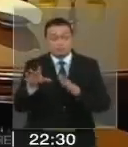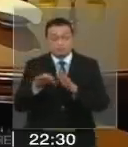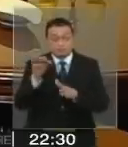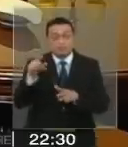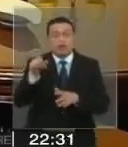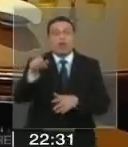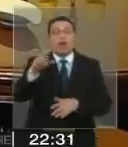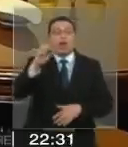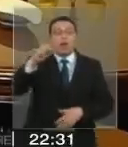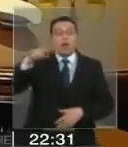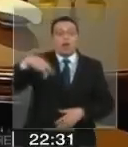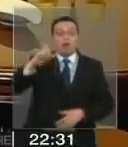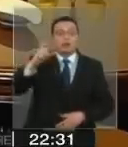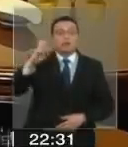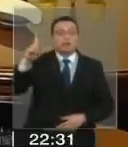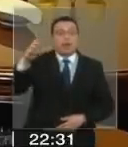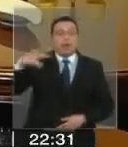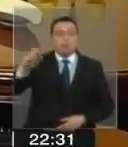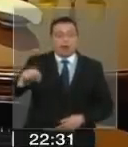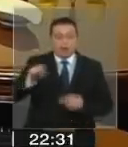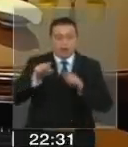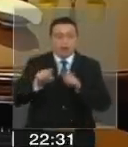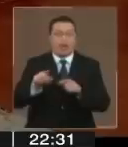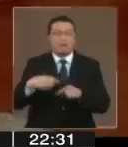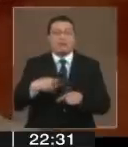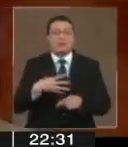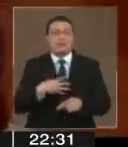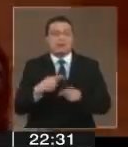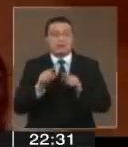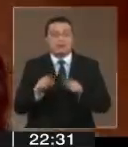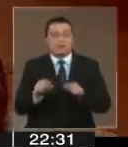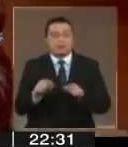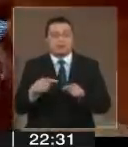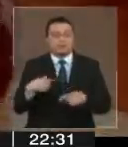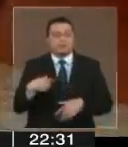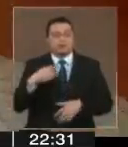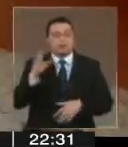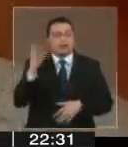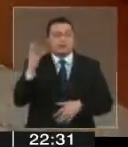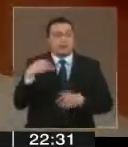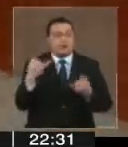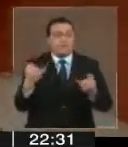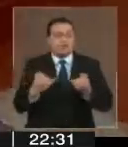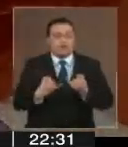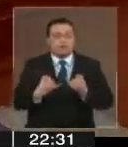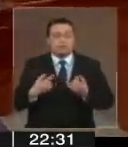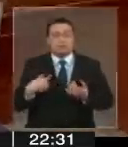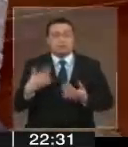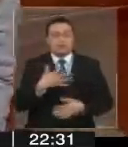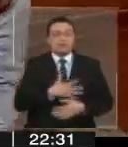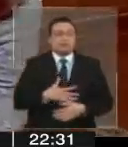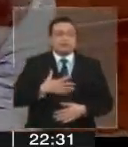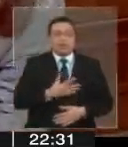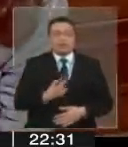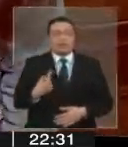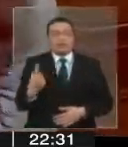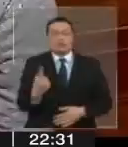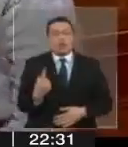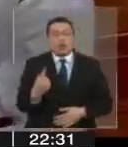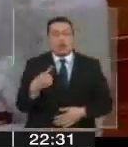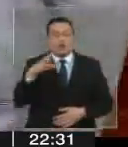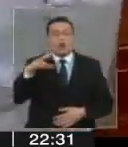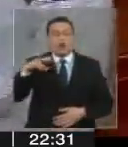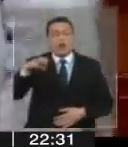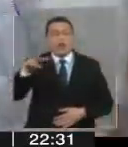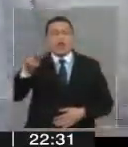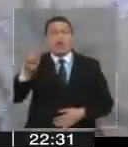el síndrome de Angelman estaba presente en Valentina. No existía información, nos sentimos solos. La misma neuróloga